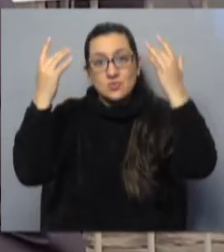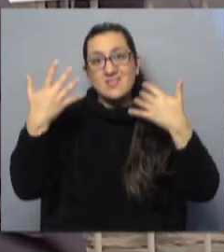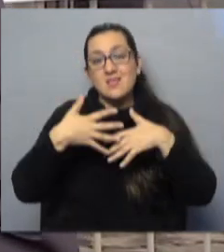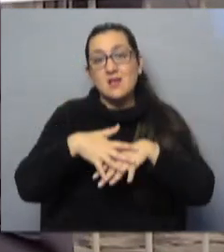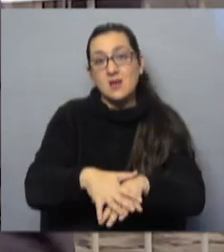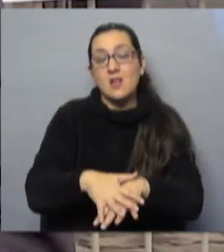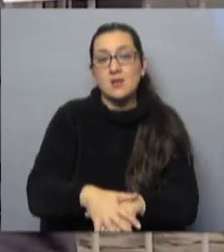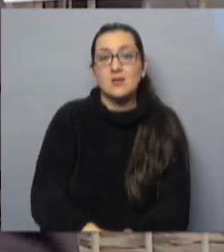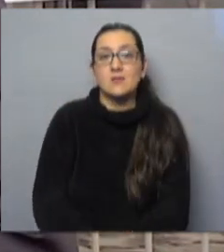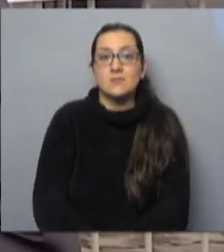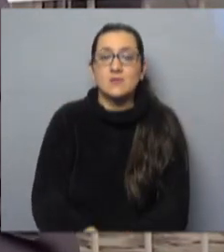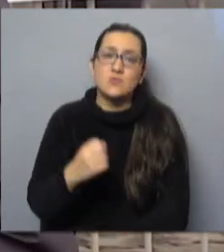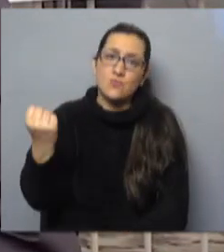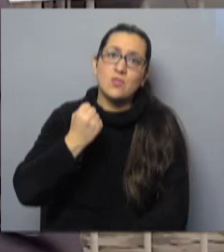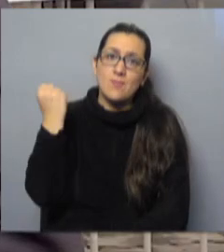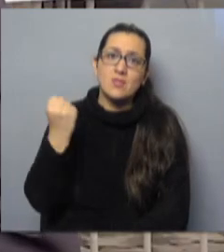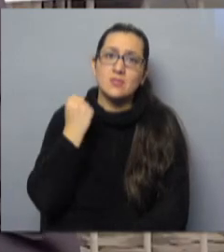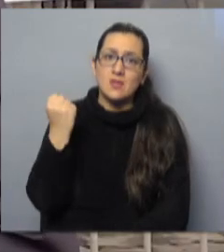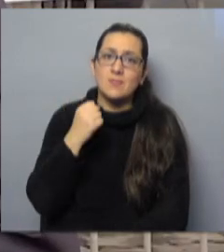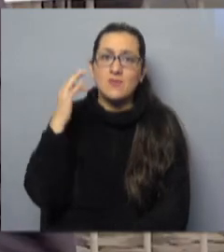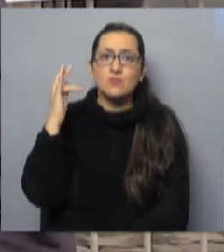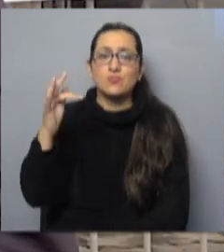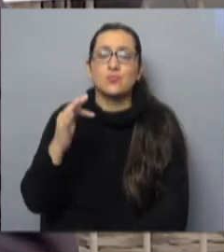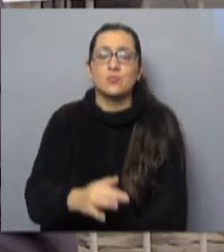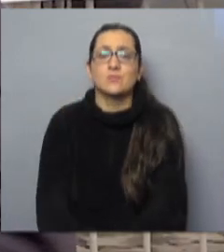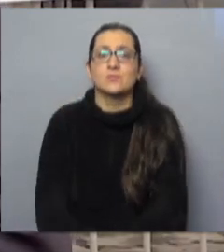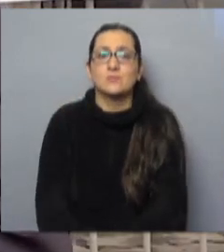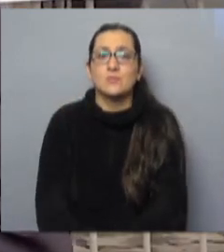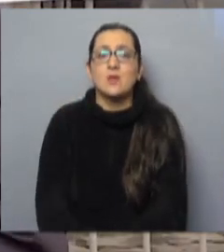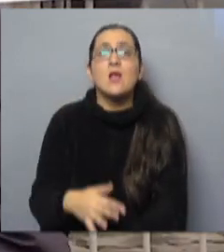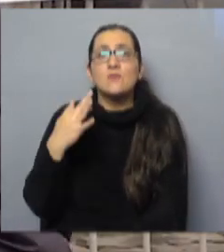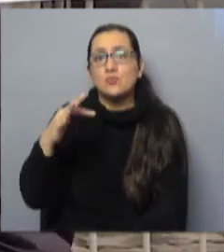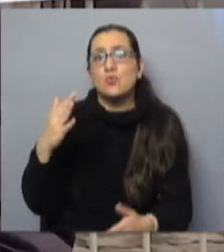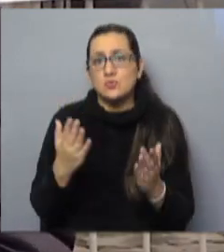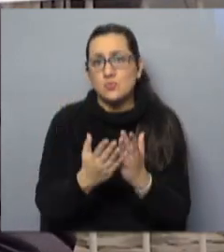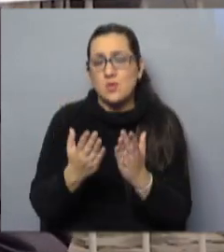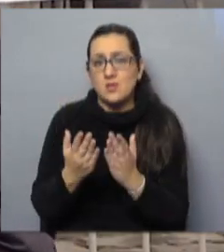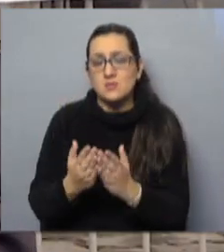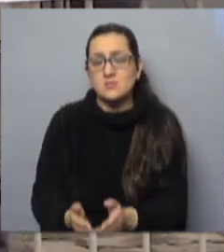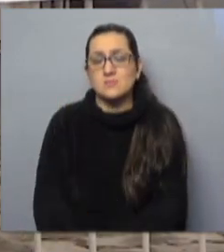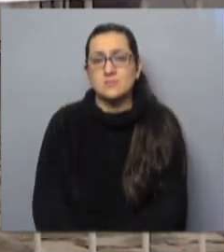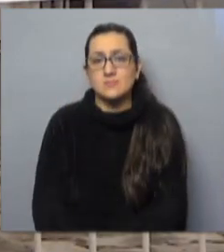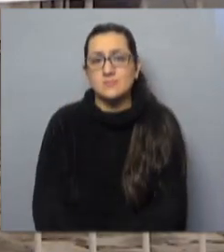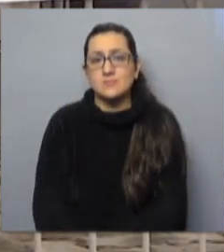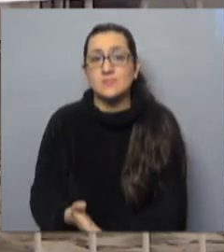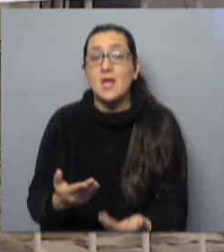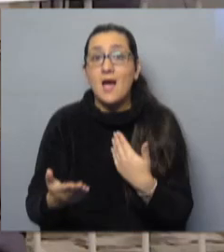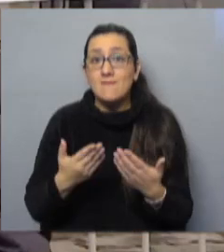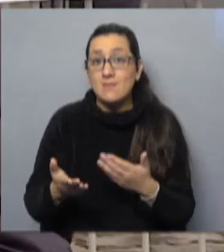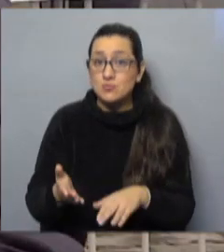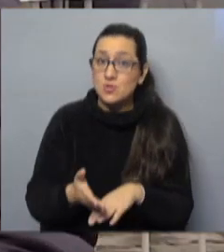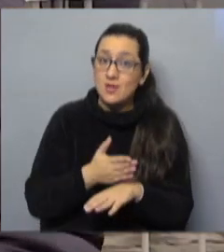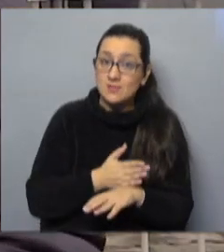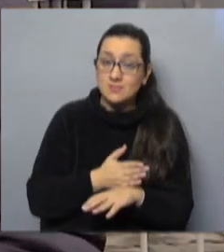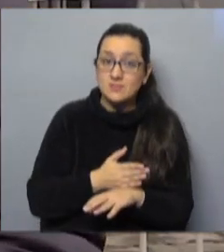integradora que es fundamental para el futuro de nuestro país el futuro de nuestros estudiantes hablábamos antes de iniciar en el móvil